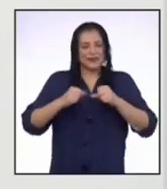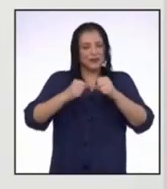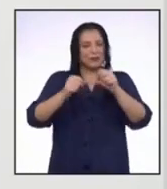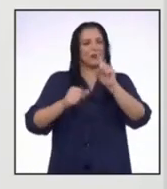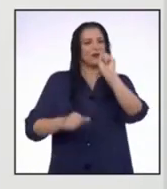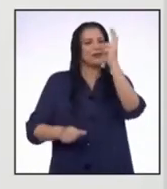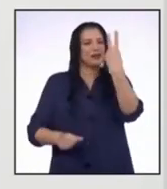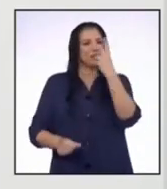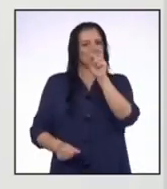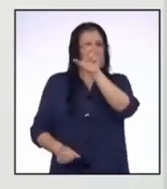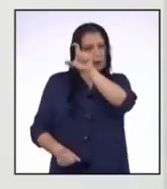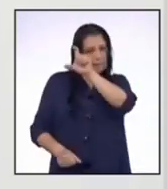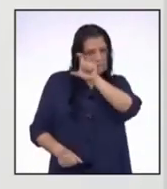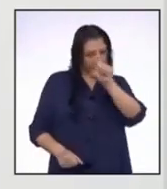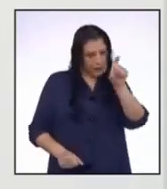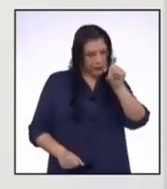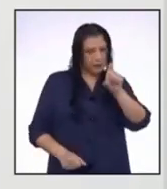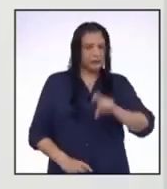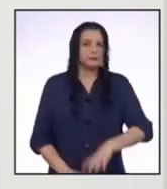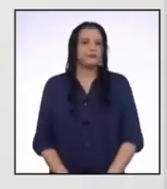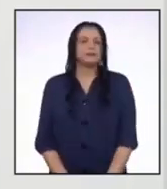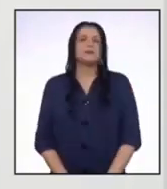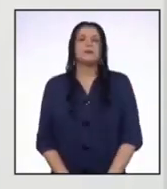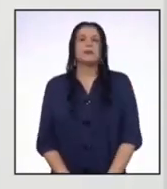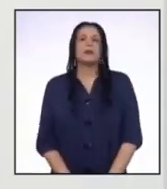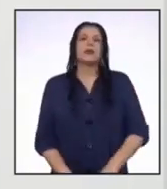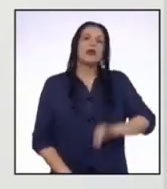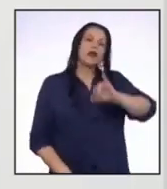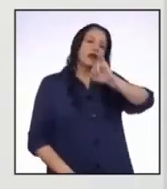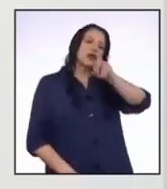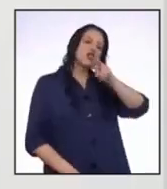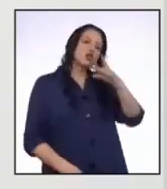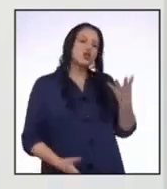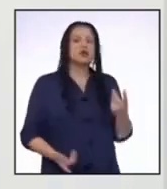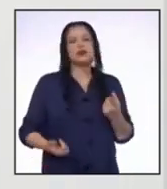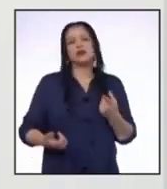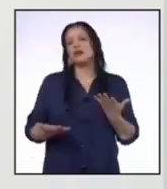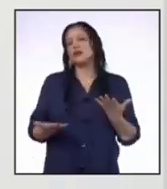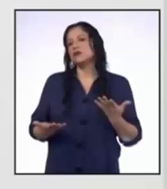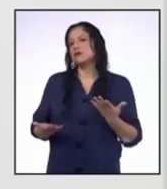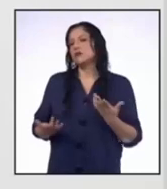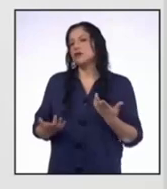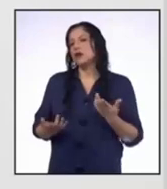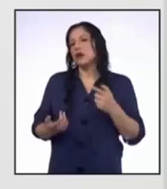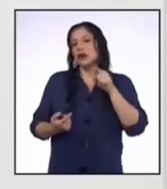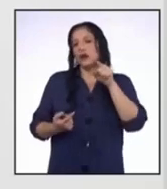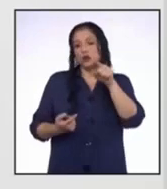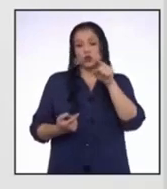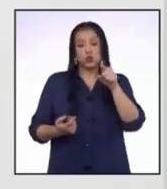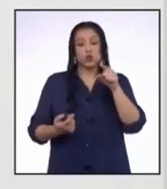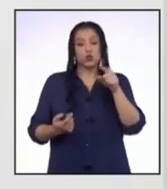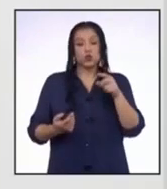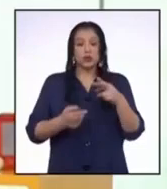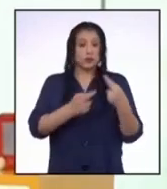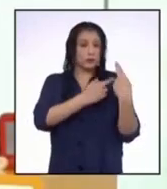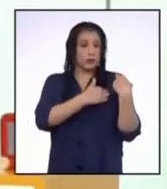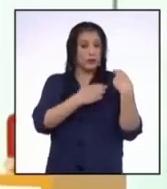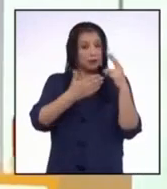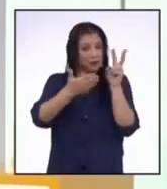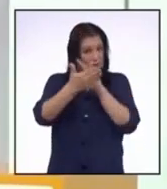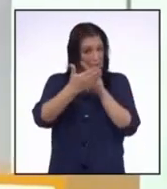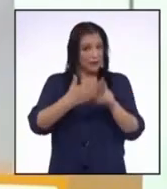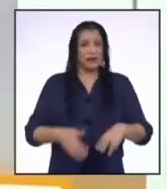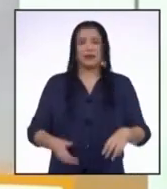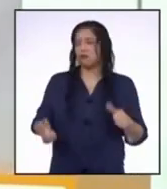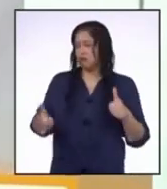el segundo párrafo. Junior, ¿te parece si te encargas de la lectura? Claro que sí, profesora. Aquí